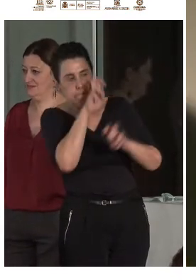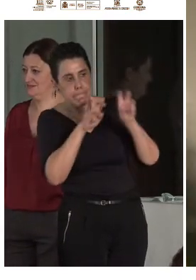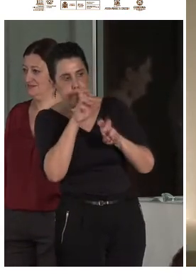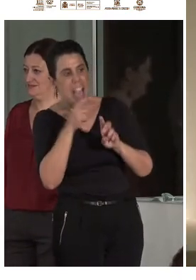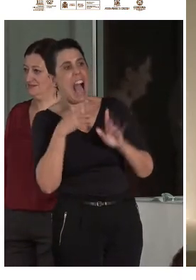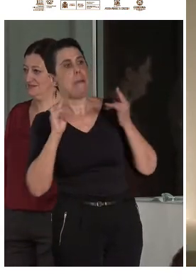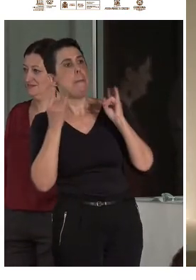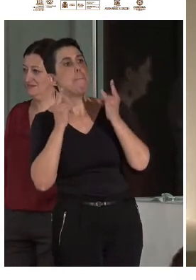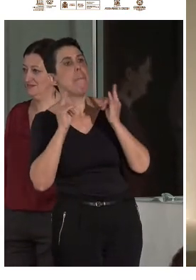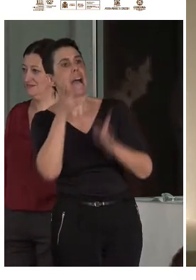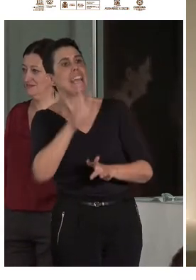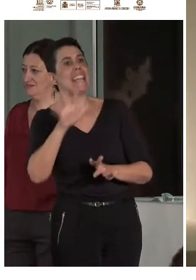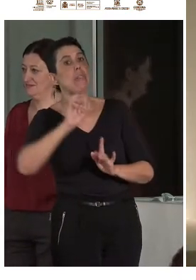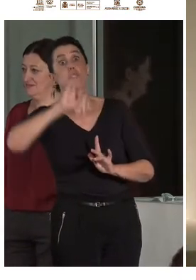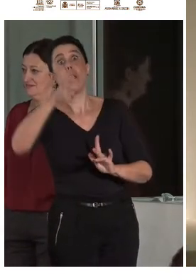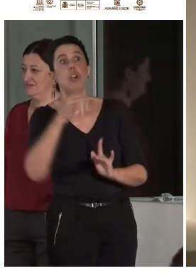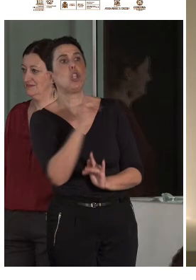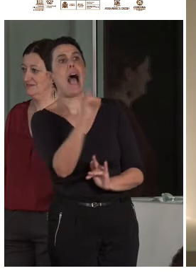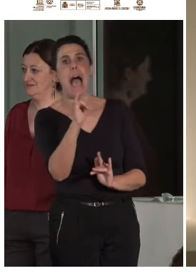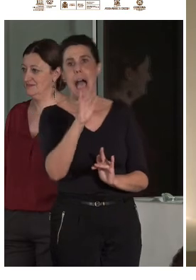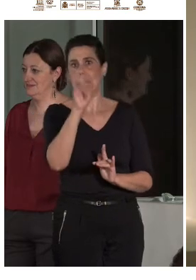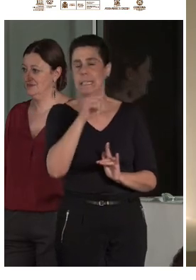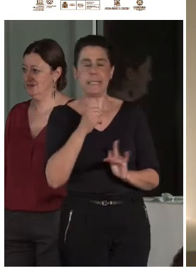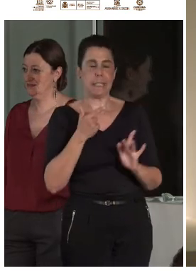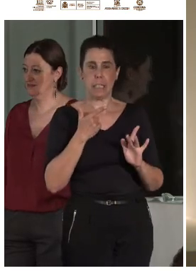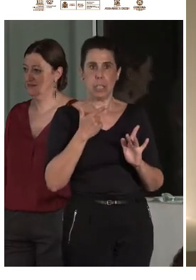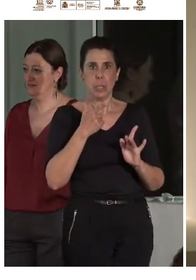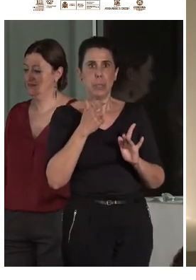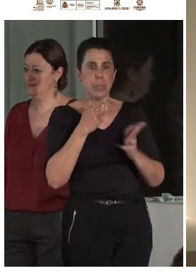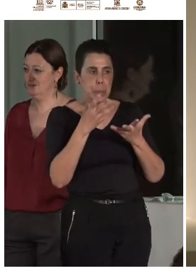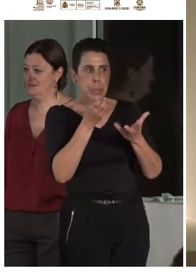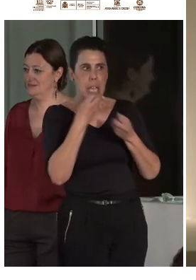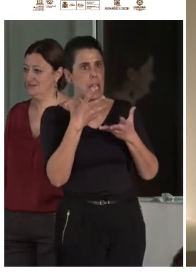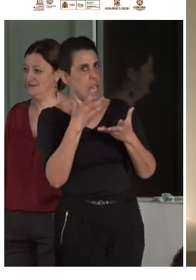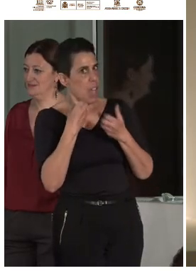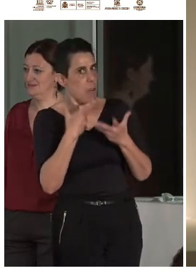parques nacionales. Y la verdad es que no me fue fácil encontrar la información,